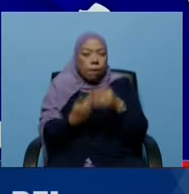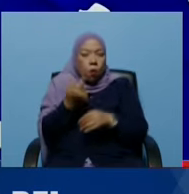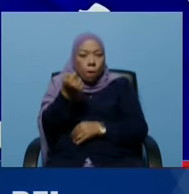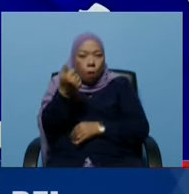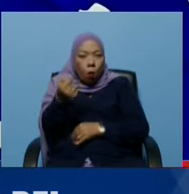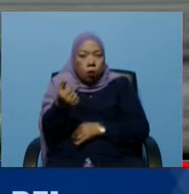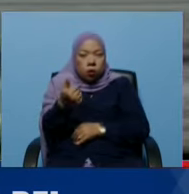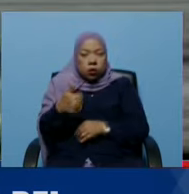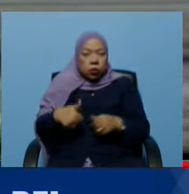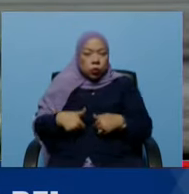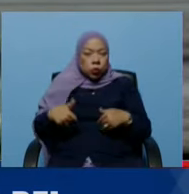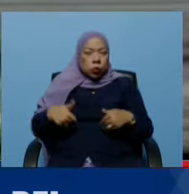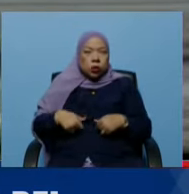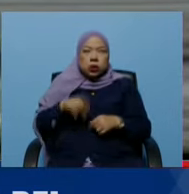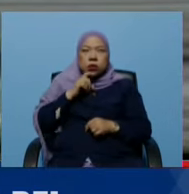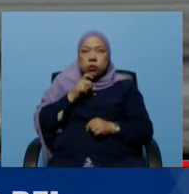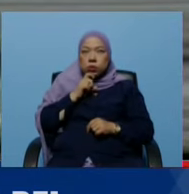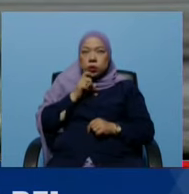con el hígado